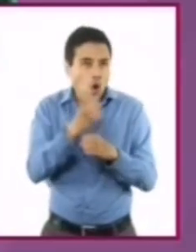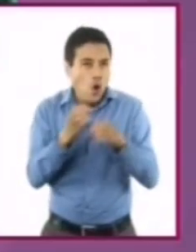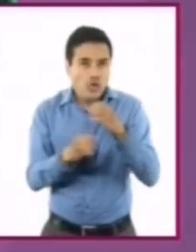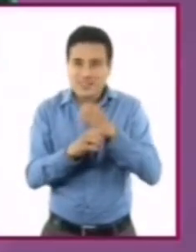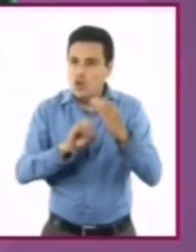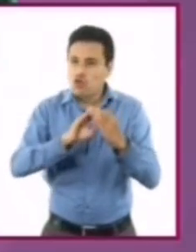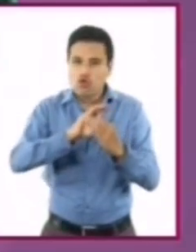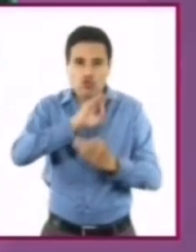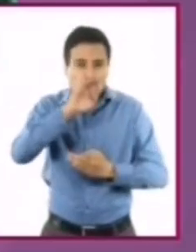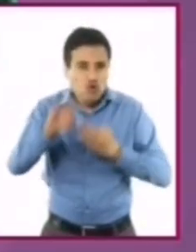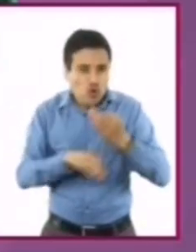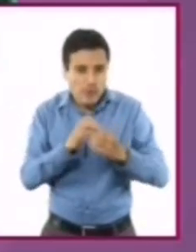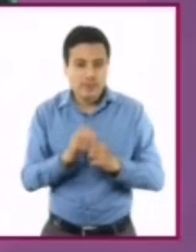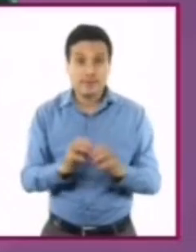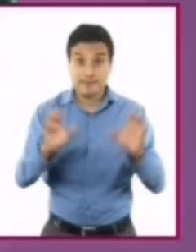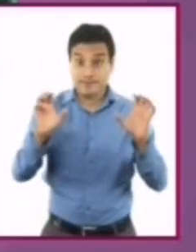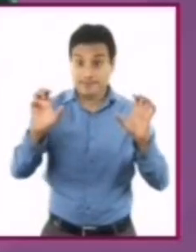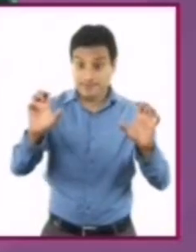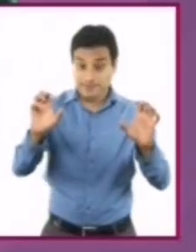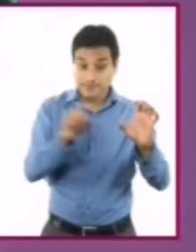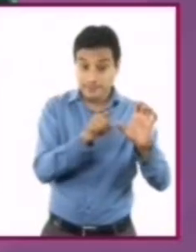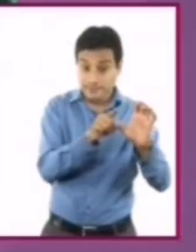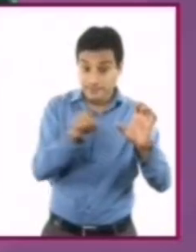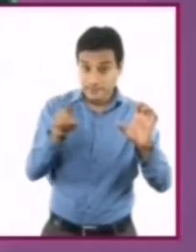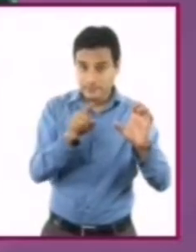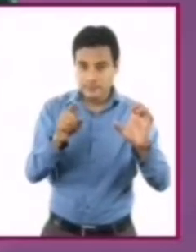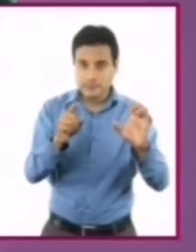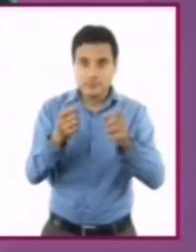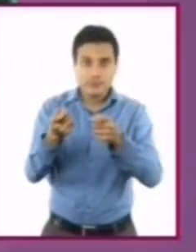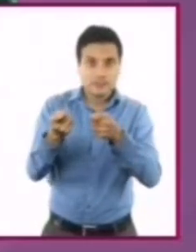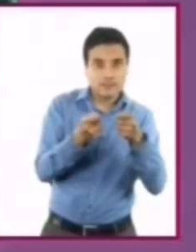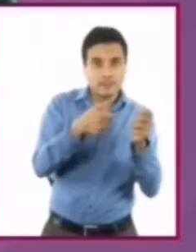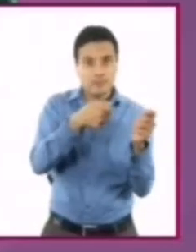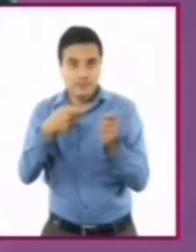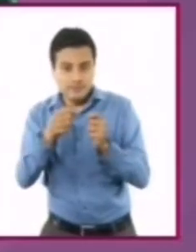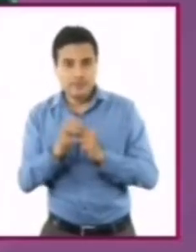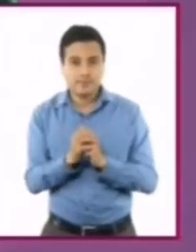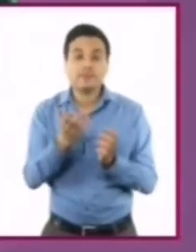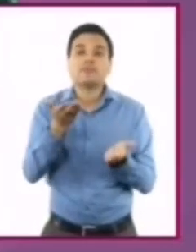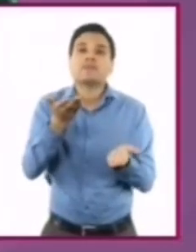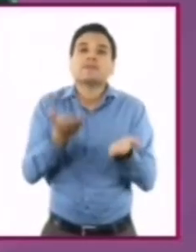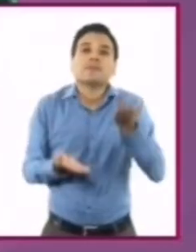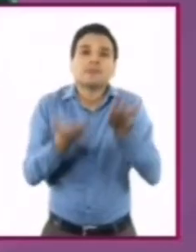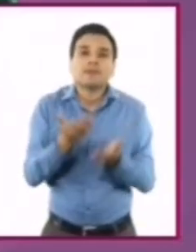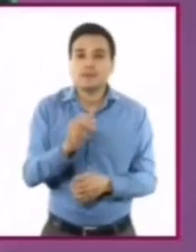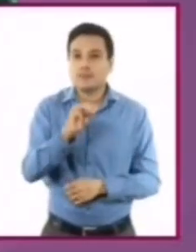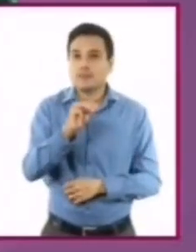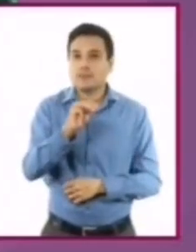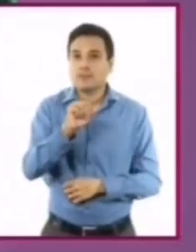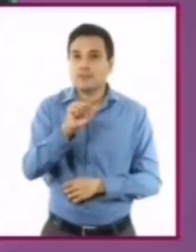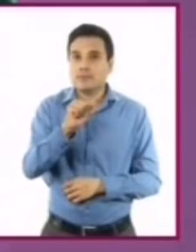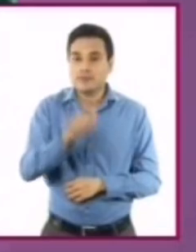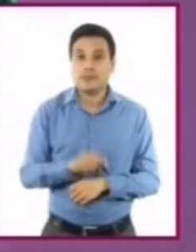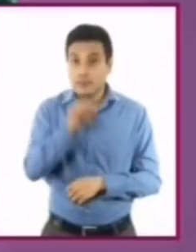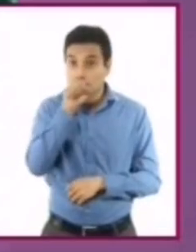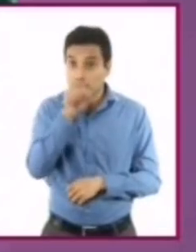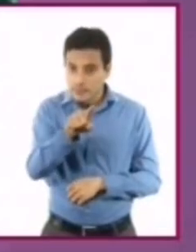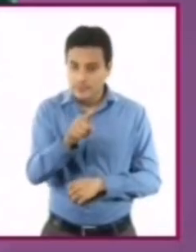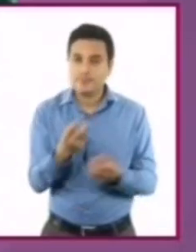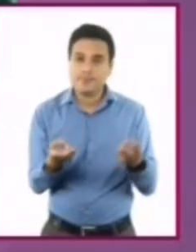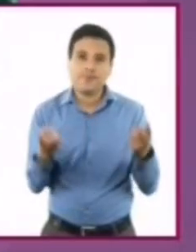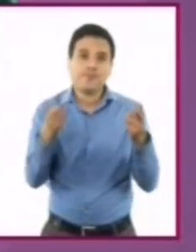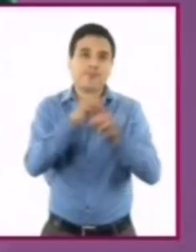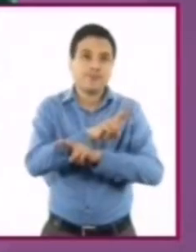del universo se atraen con una fuerza que es directamente proporcional al producto de sus masas e inversamente proporcional